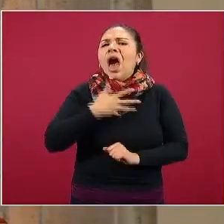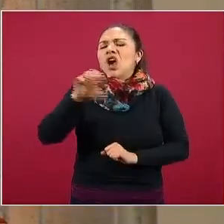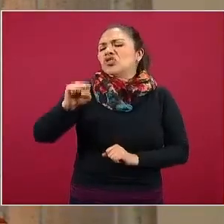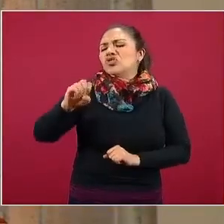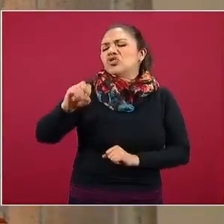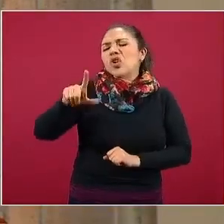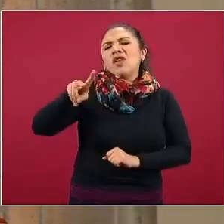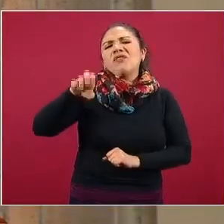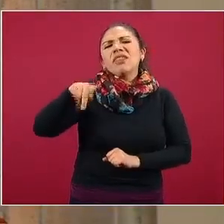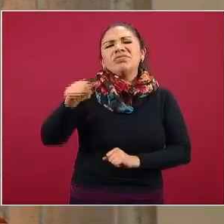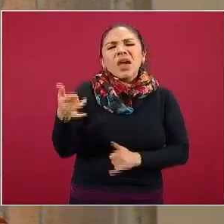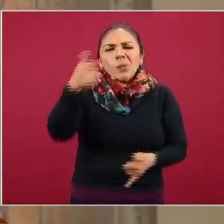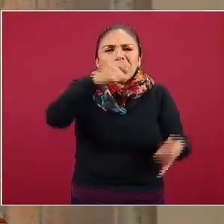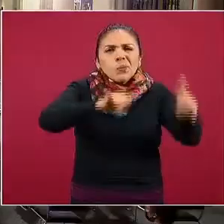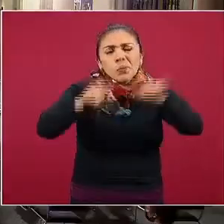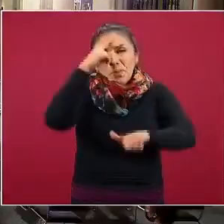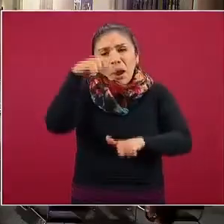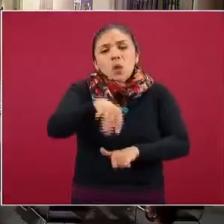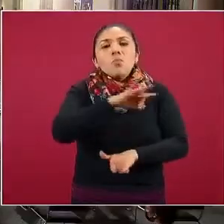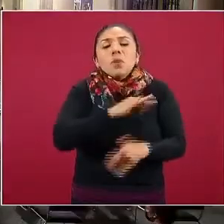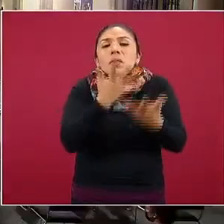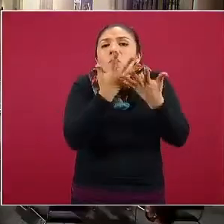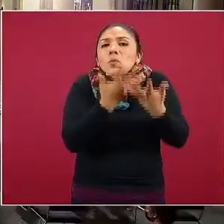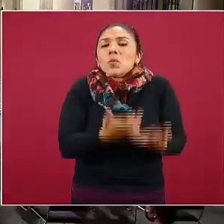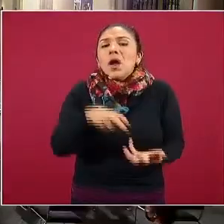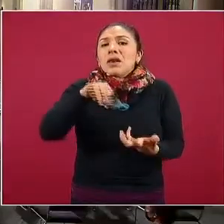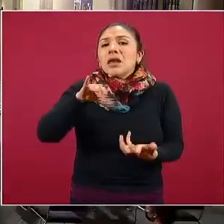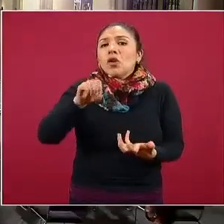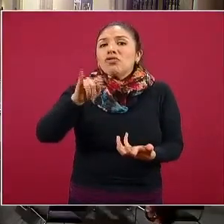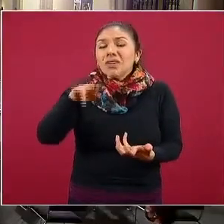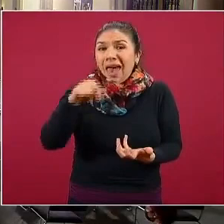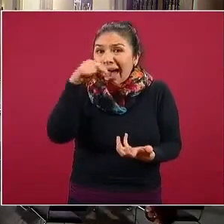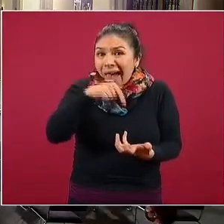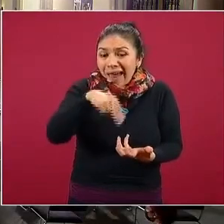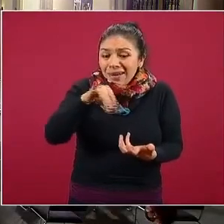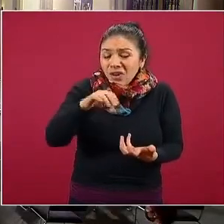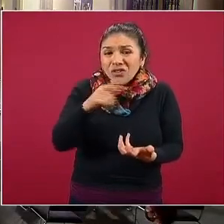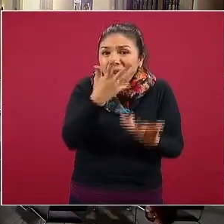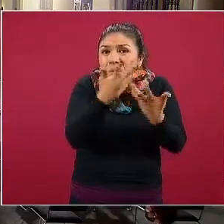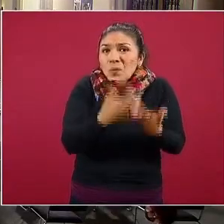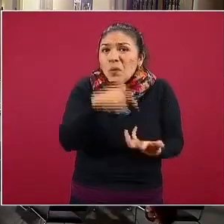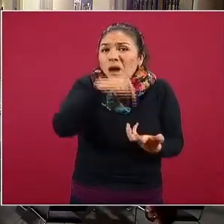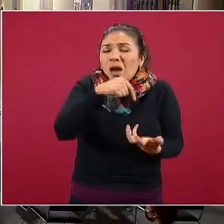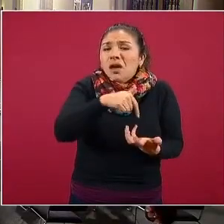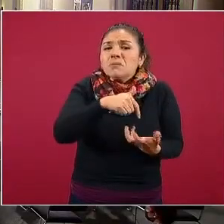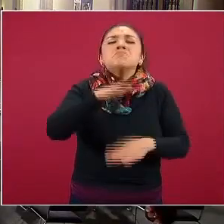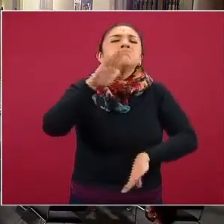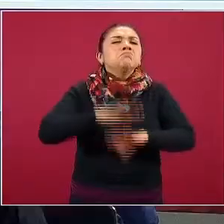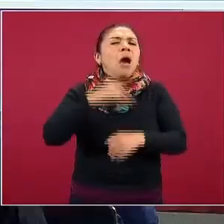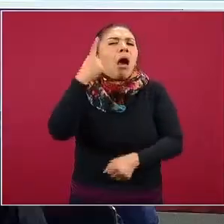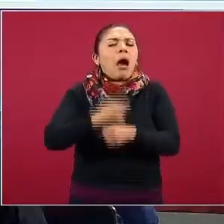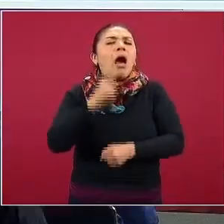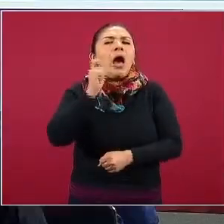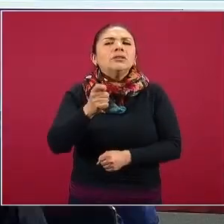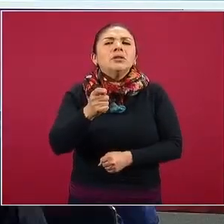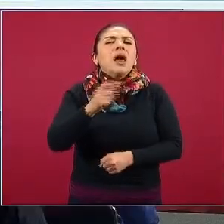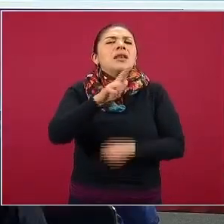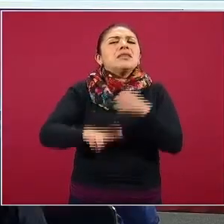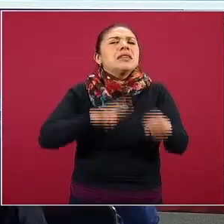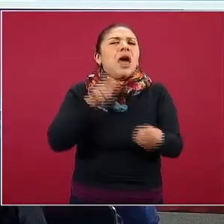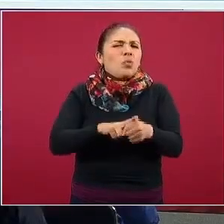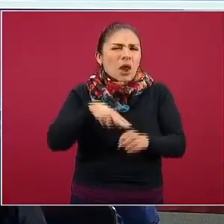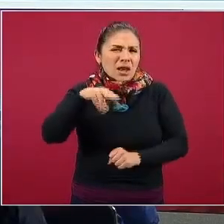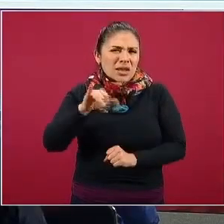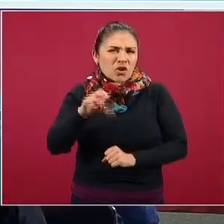solventes para que se pueda absorber la nicotina. Y como la nicotina, sobre todo la nicotina